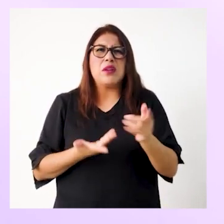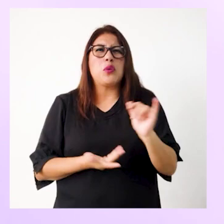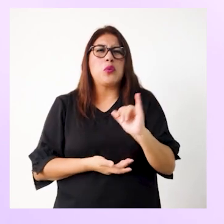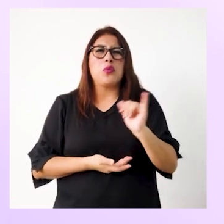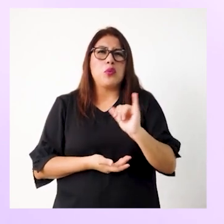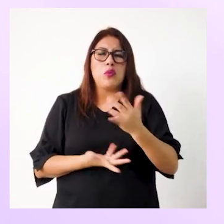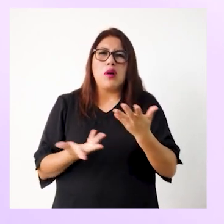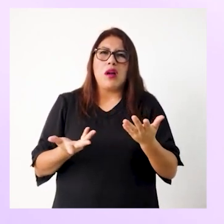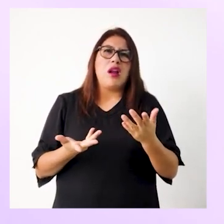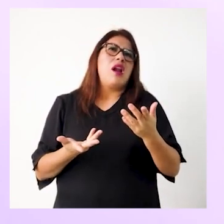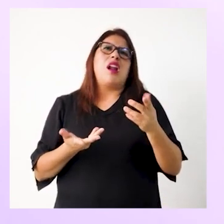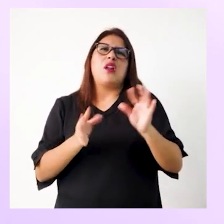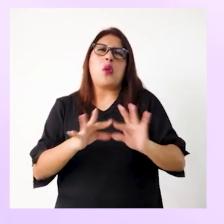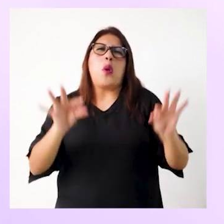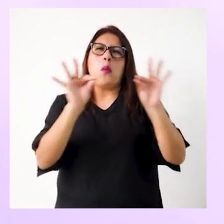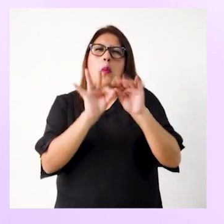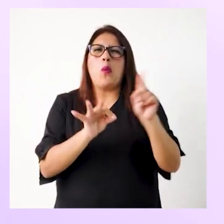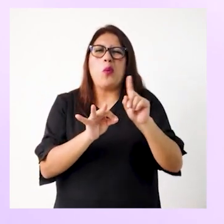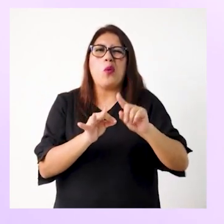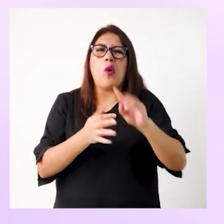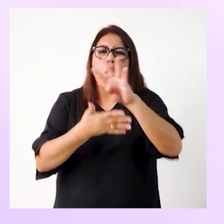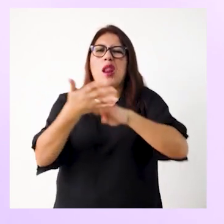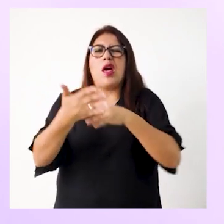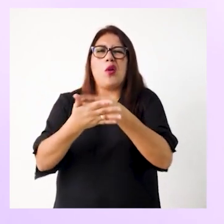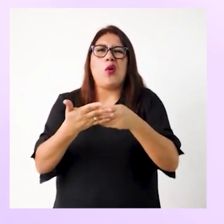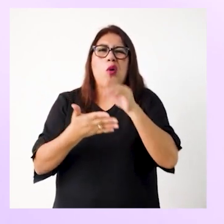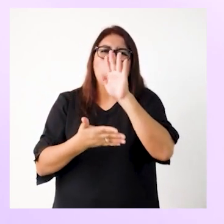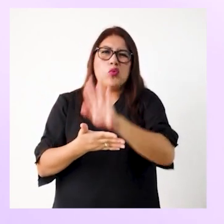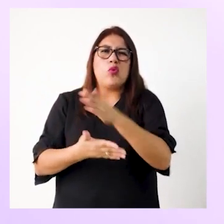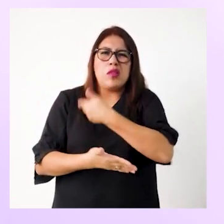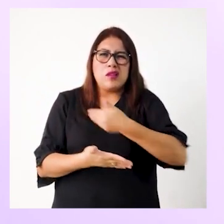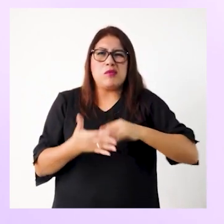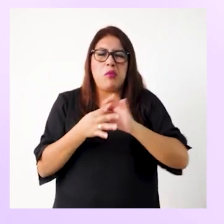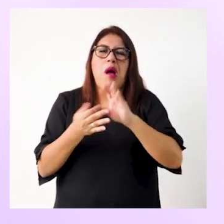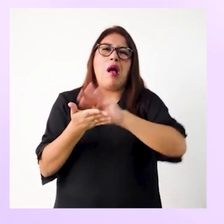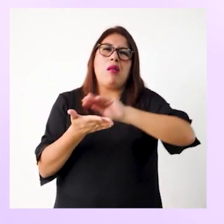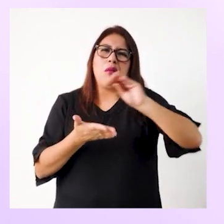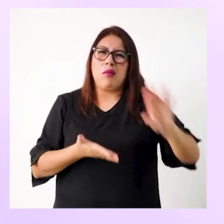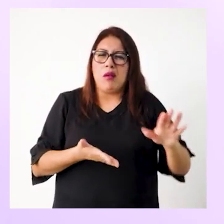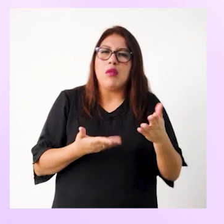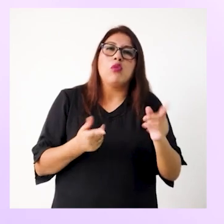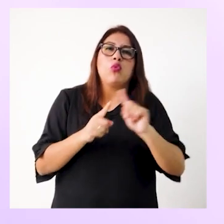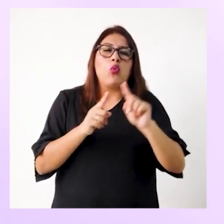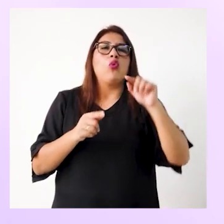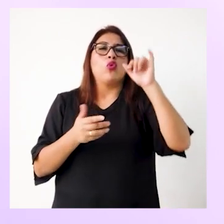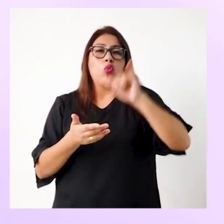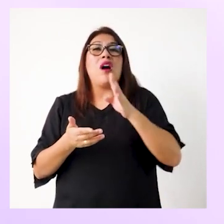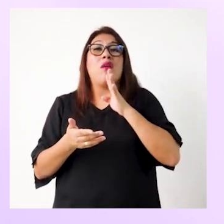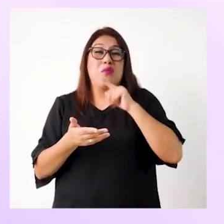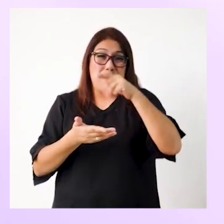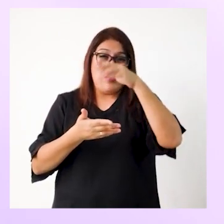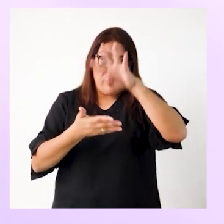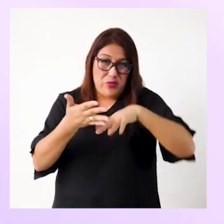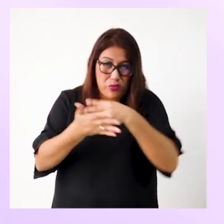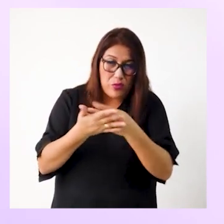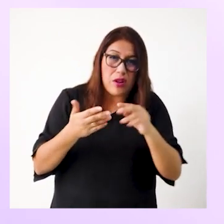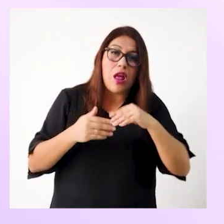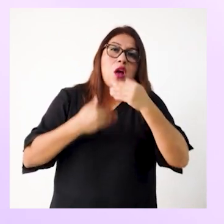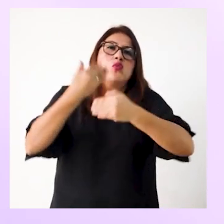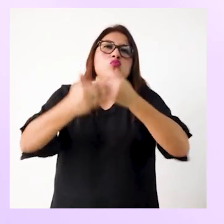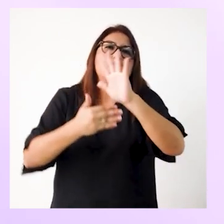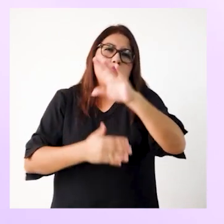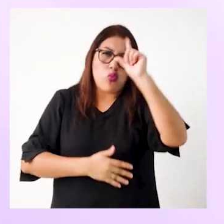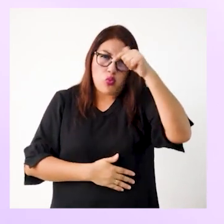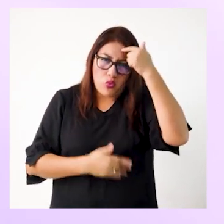no es prioritario, no está en un punto principal de la agenda del Estado, y cuando te hablo del Estado te hablo de los sucesivos gobiernos y de los sucesivos poderes